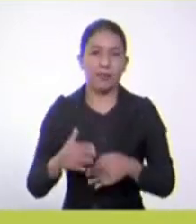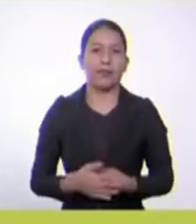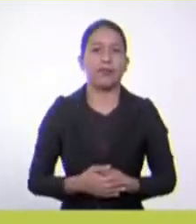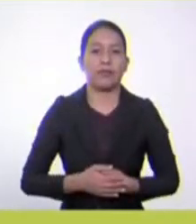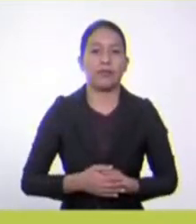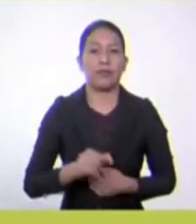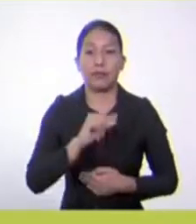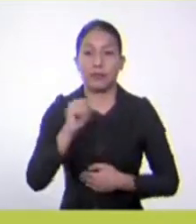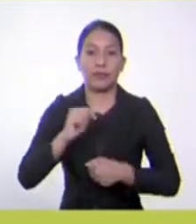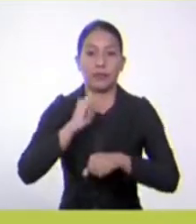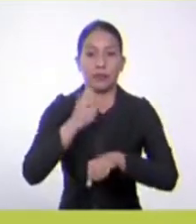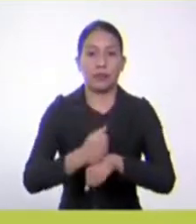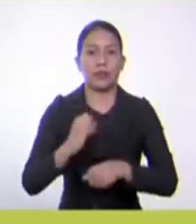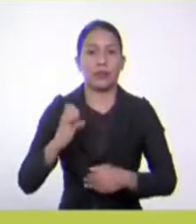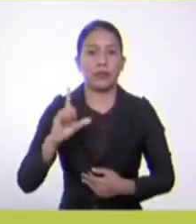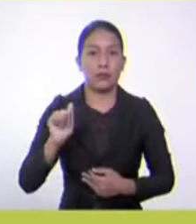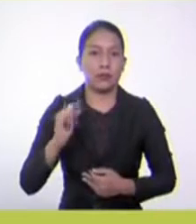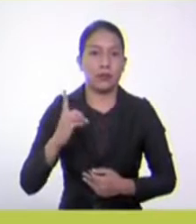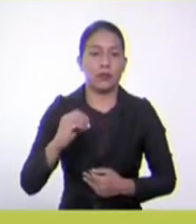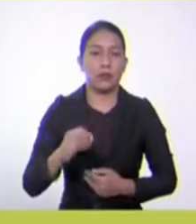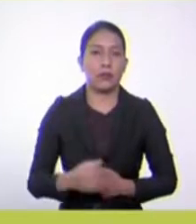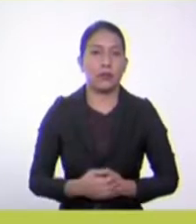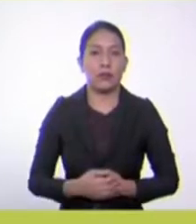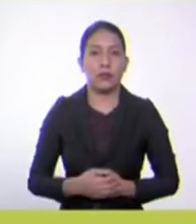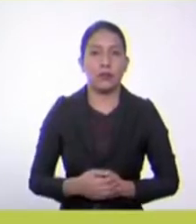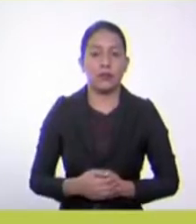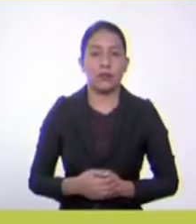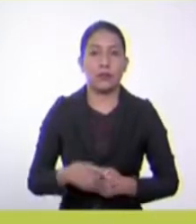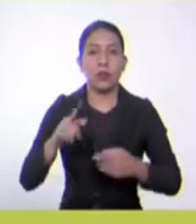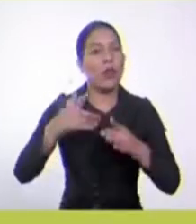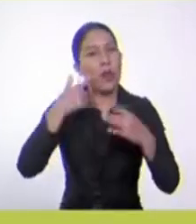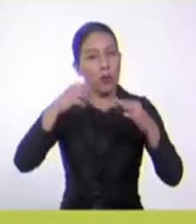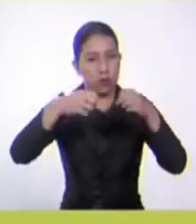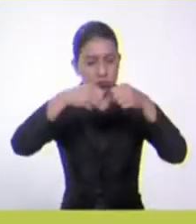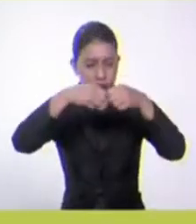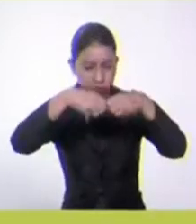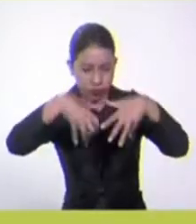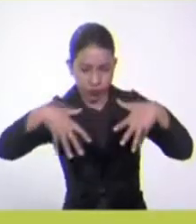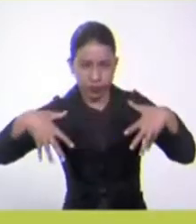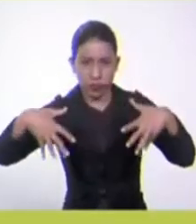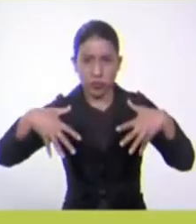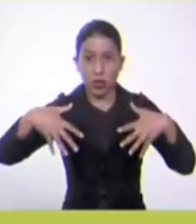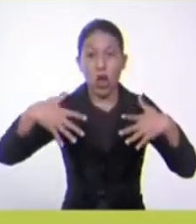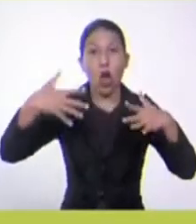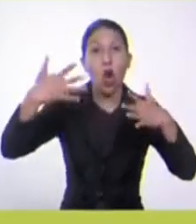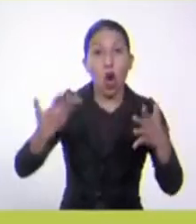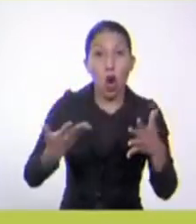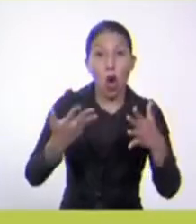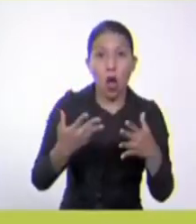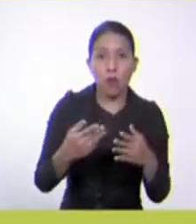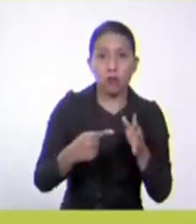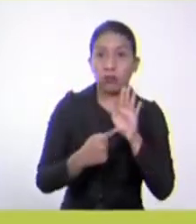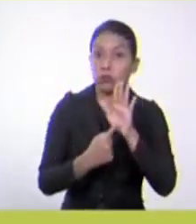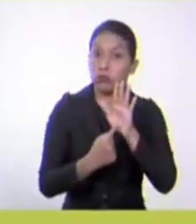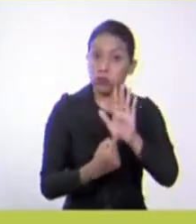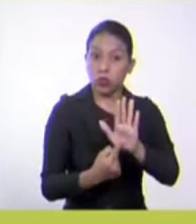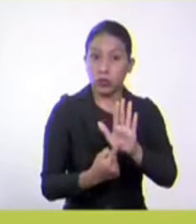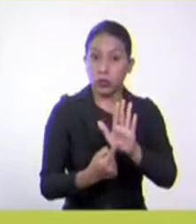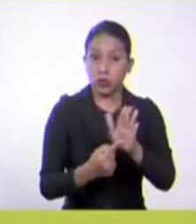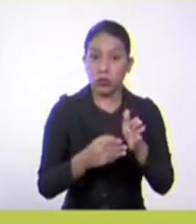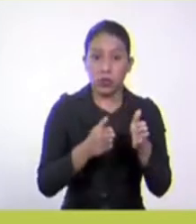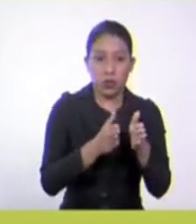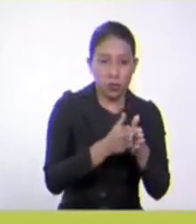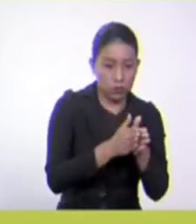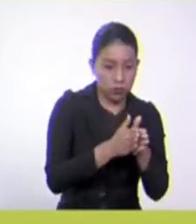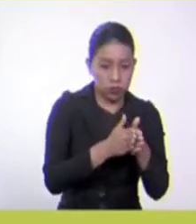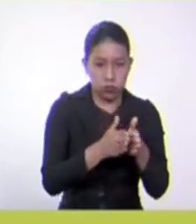les llama clado, en donde el esquema se ramifica o se bifurca. Ese punto de